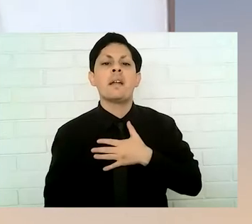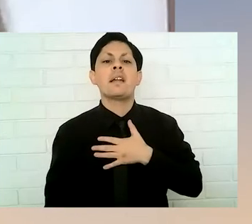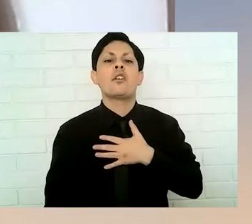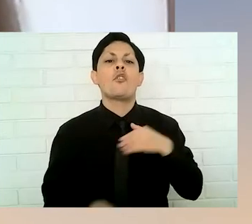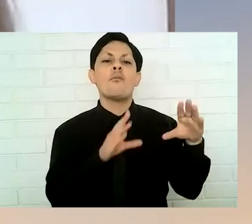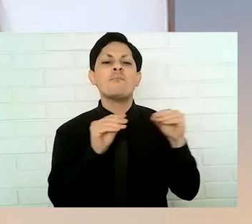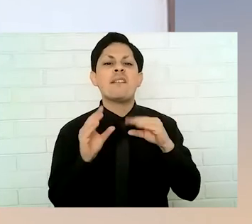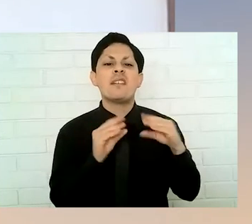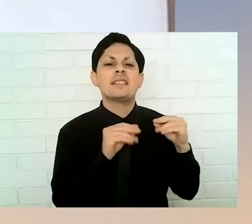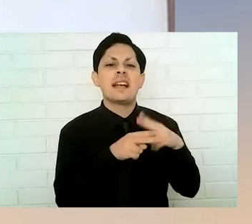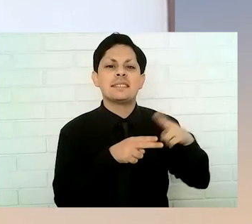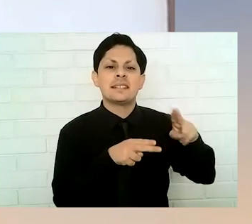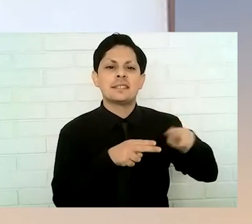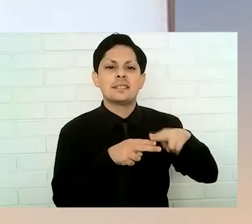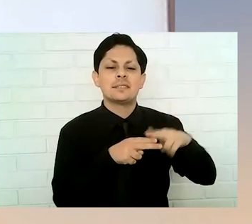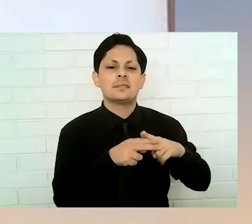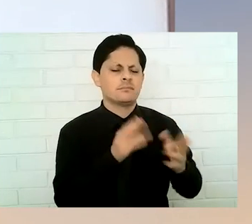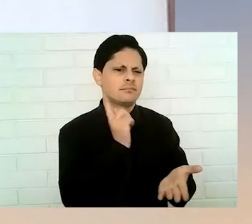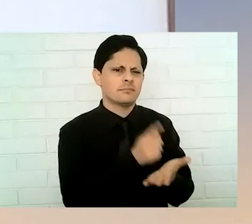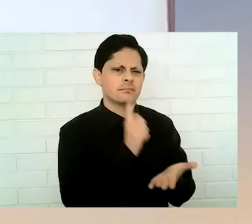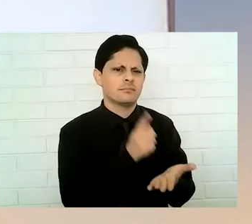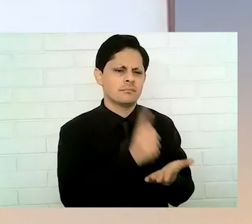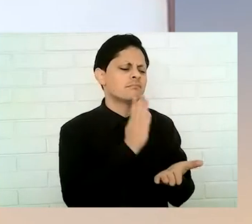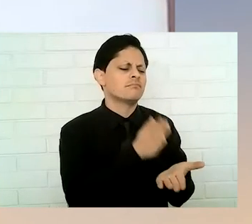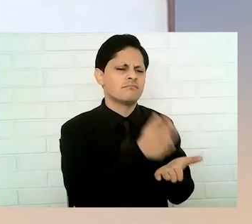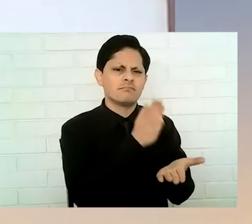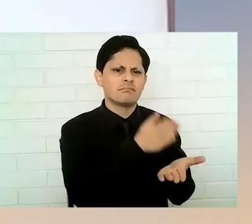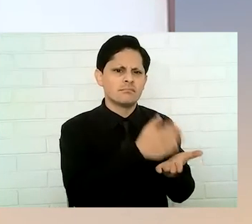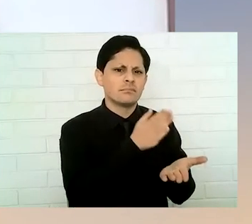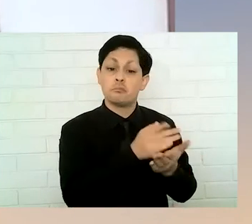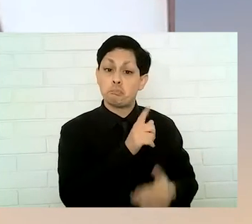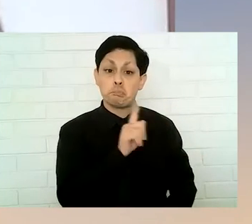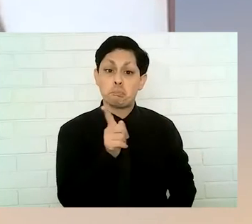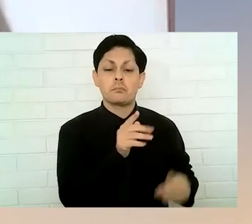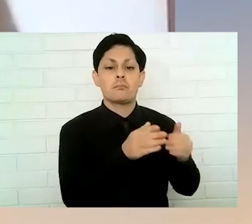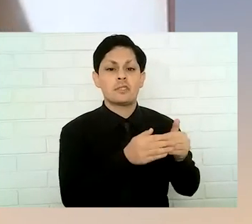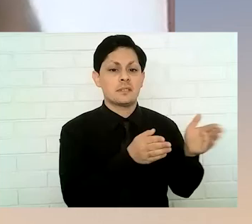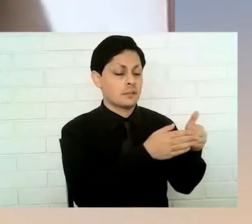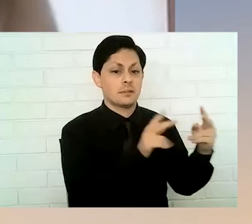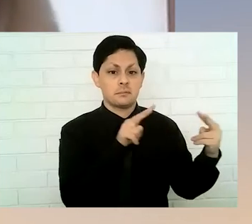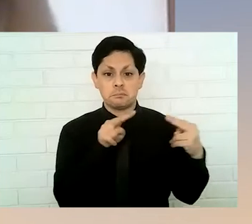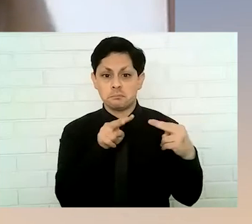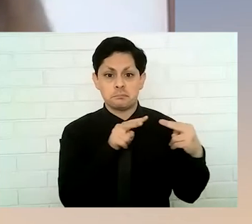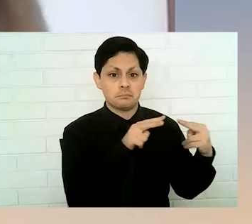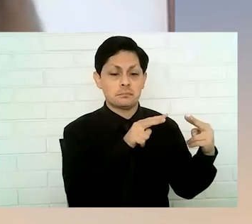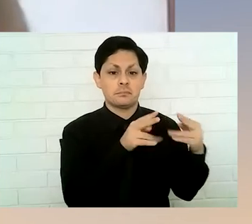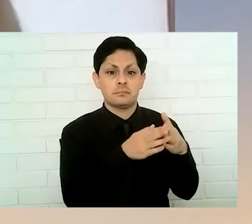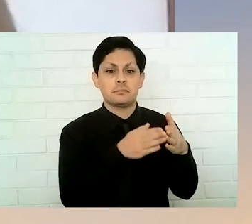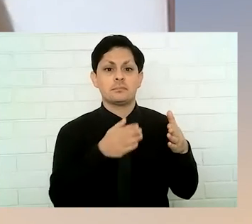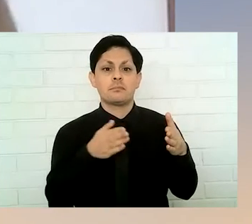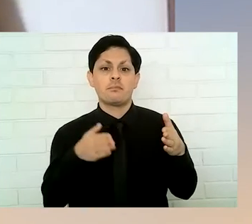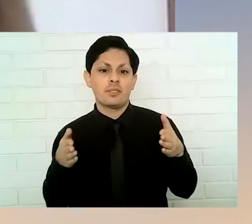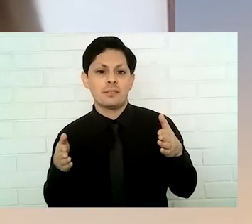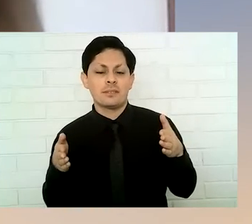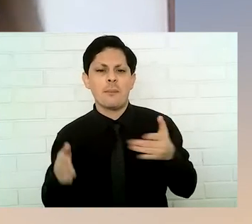de hacer cosas juntos sin exigir. Fue siempre una consecuencia. ¿Por qué yo traigo esta